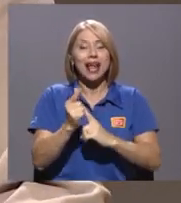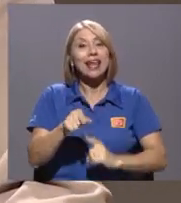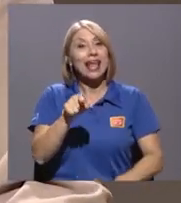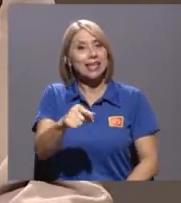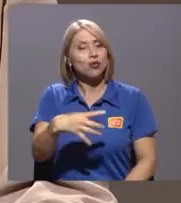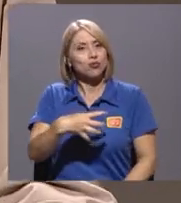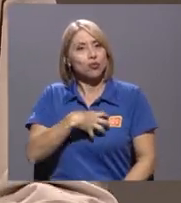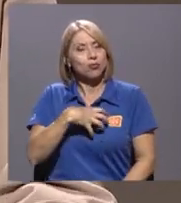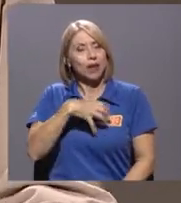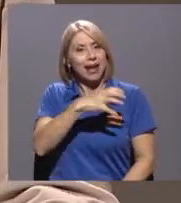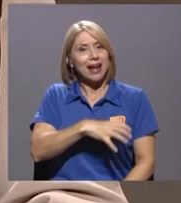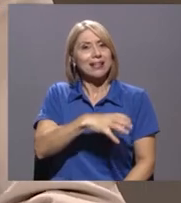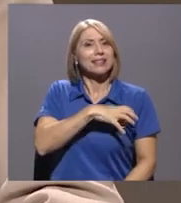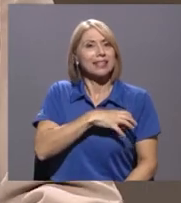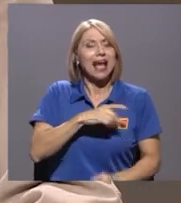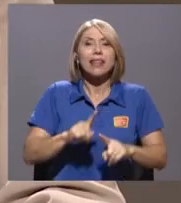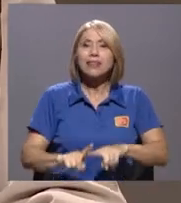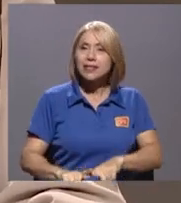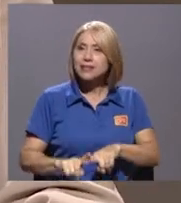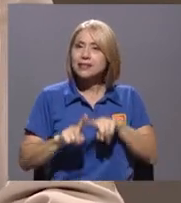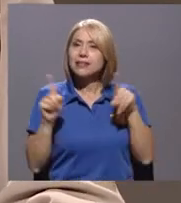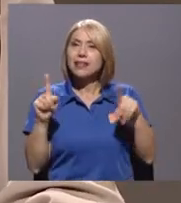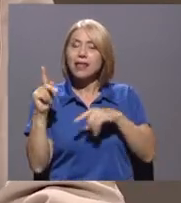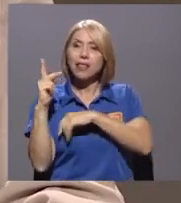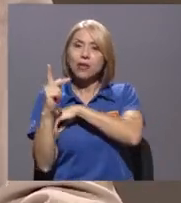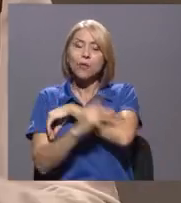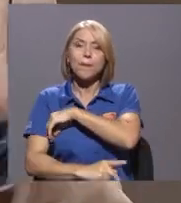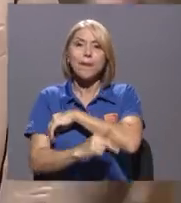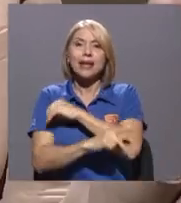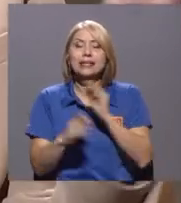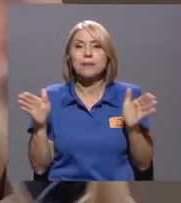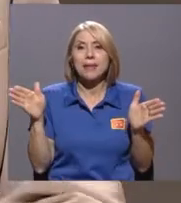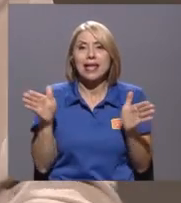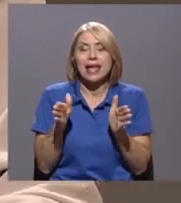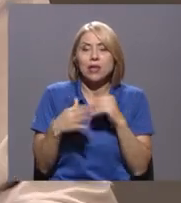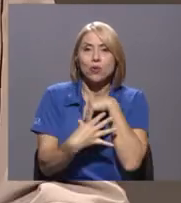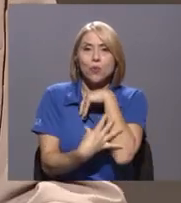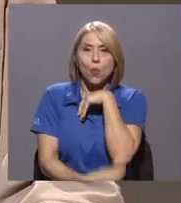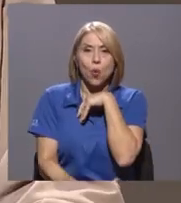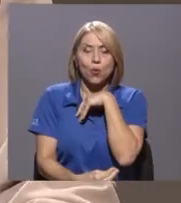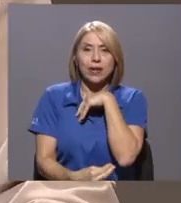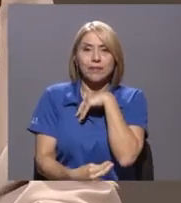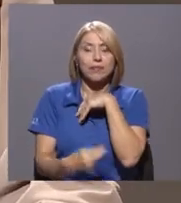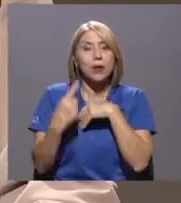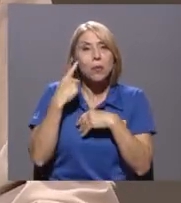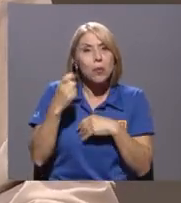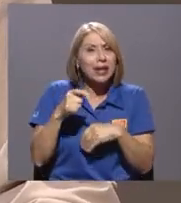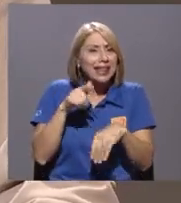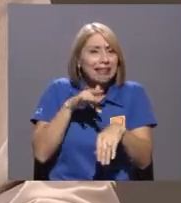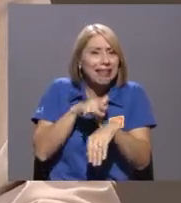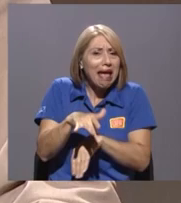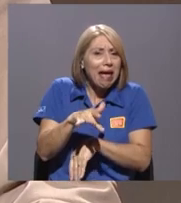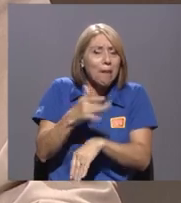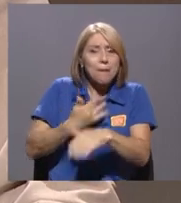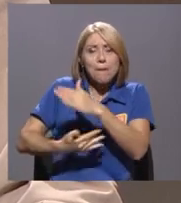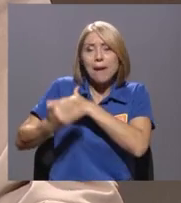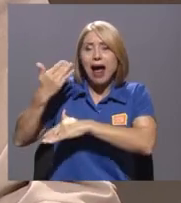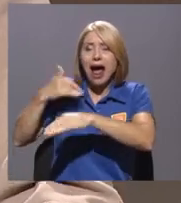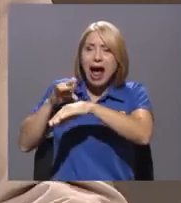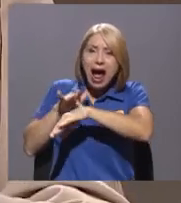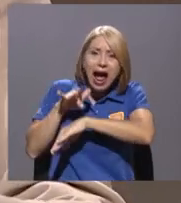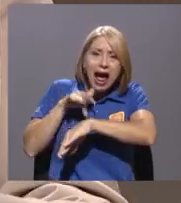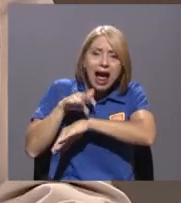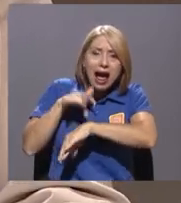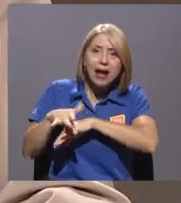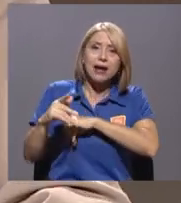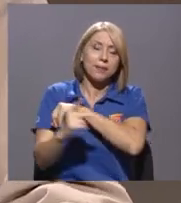distinta a un país pequeño y pobre desde tan temprano en la historia del país como la decisión de incorporar